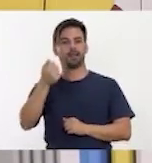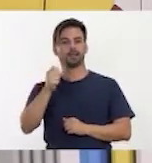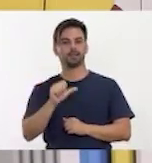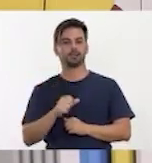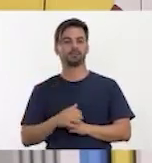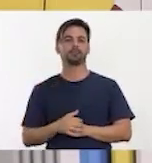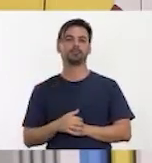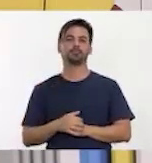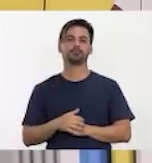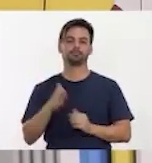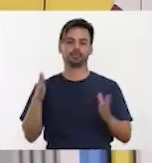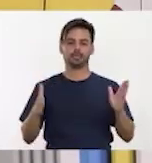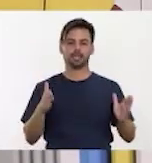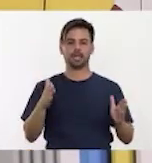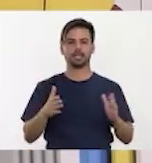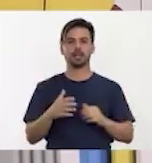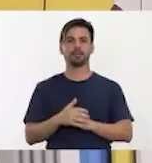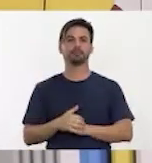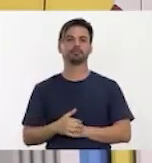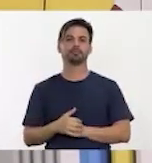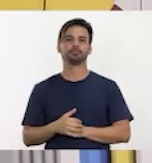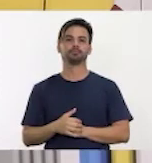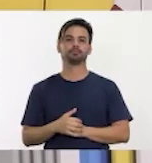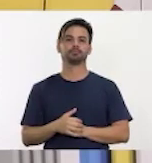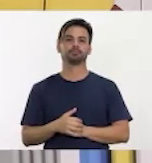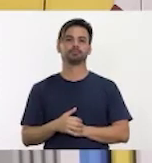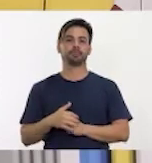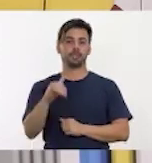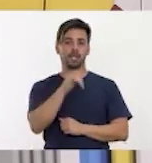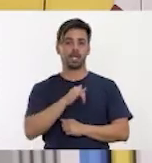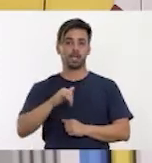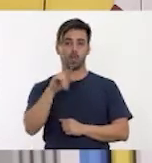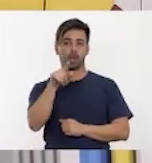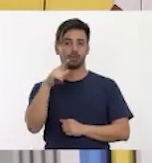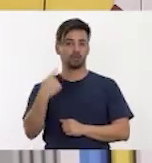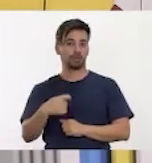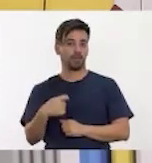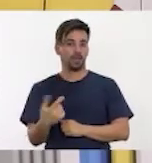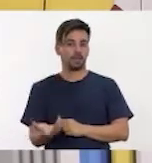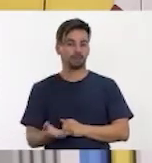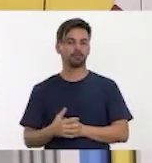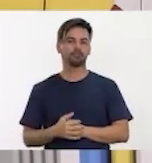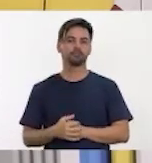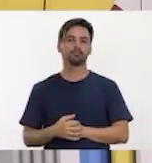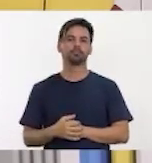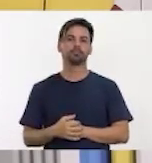como figura más destacada. Igualmente, ustedes deberán